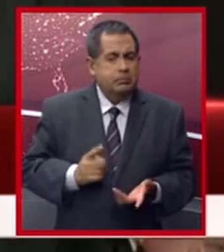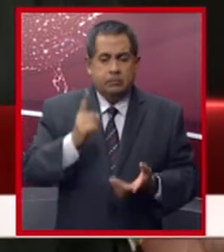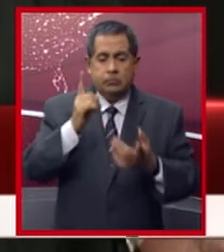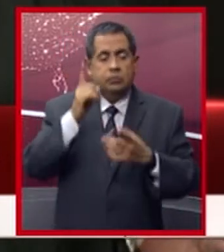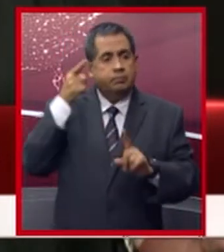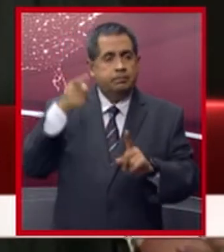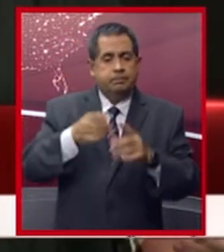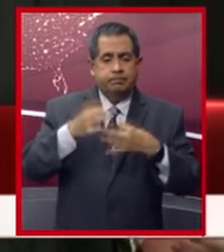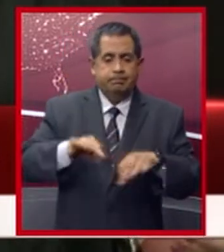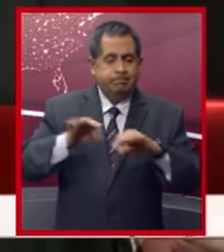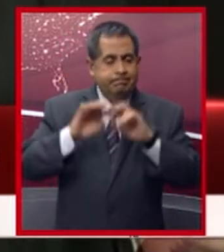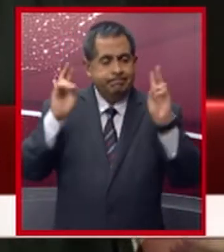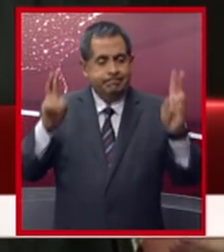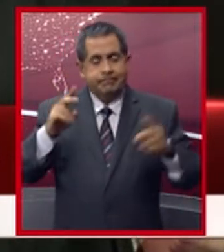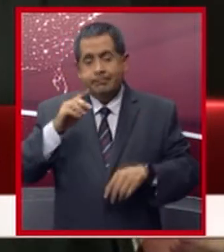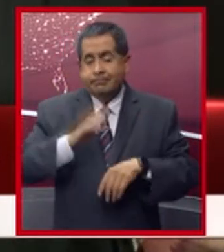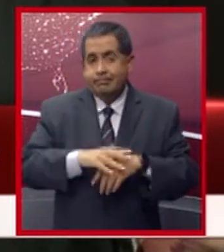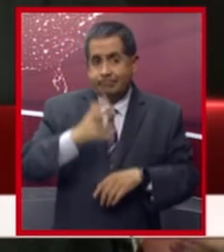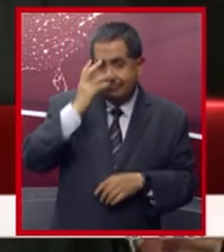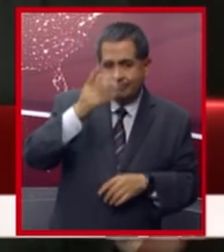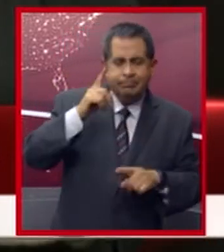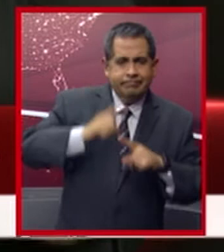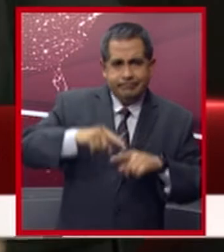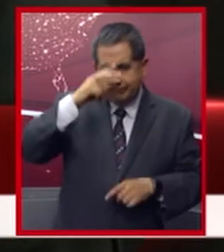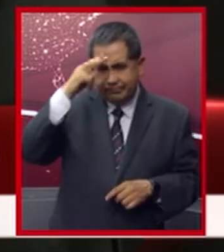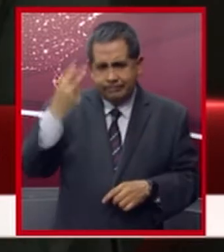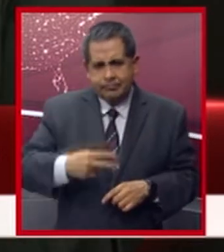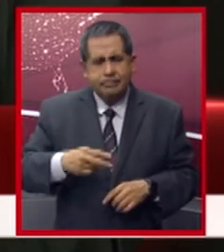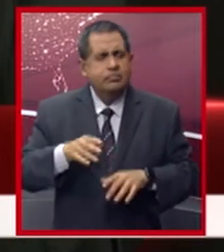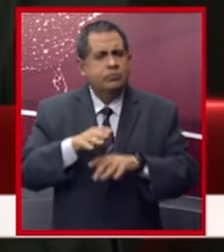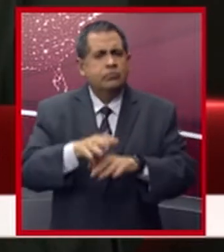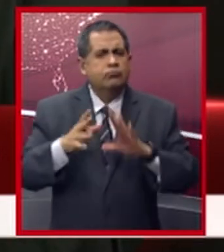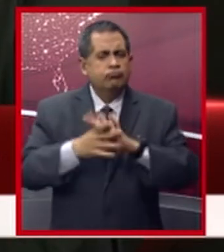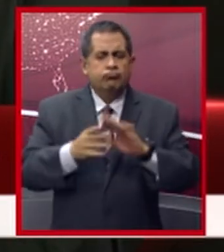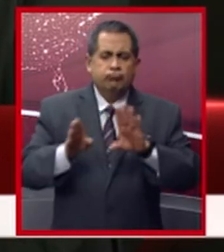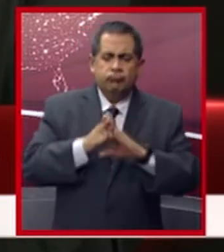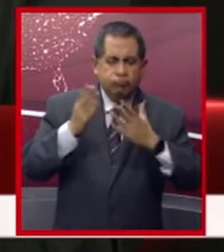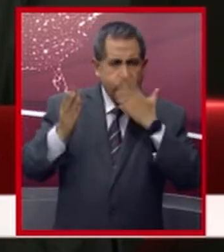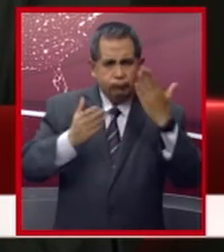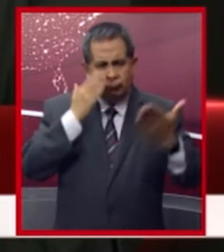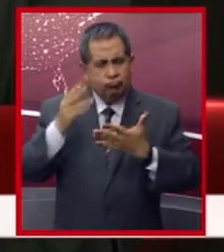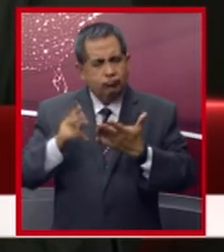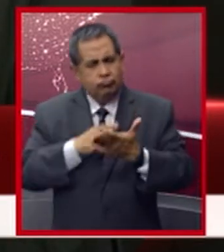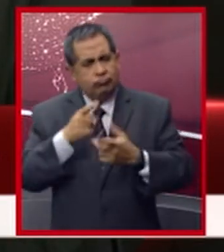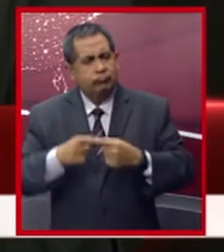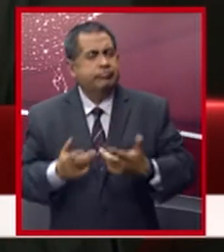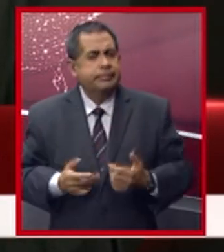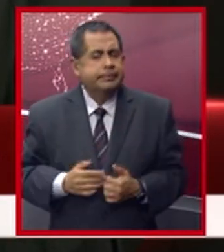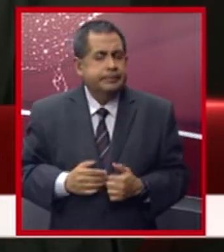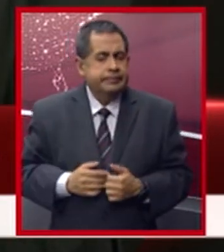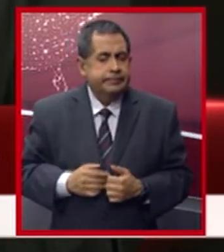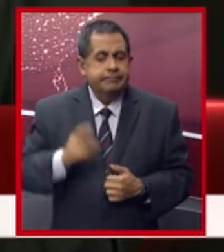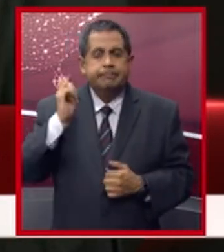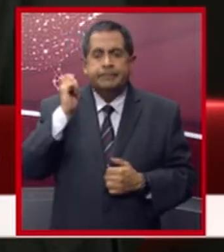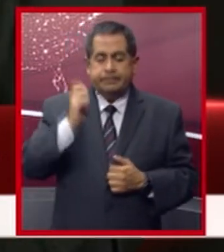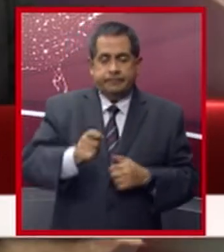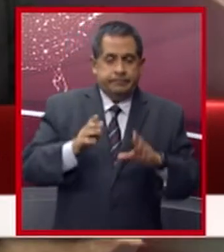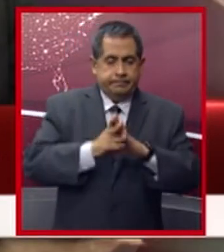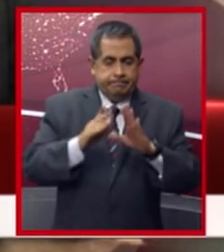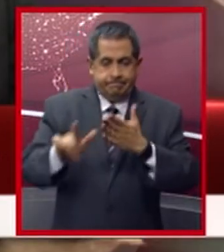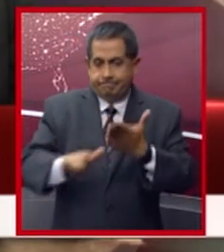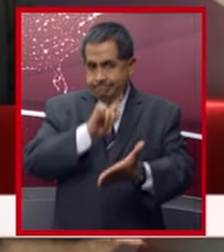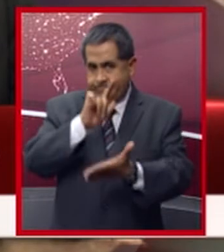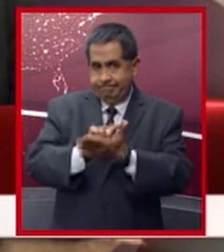para resolver un problema muy serio que se tenía en México sobre la revalidación de estudios. Se trata pues de una